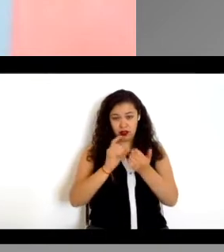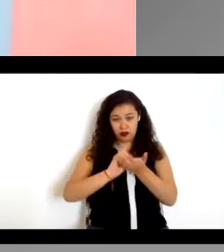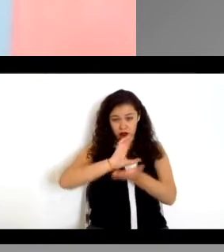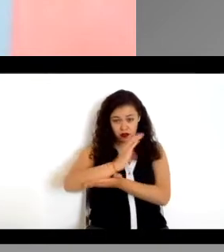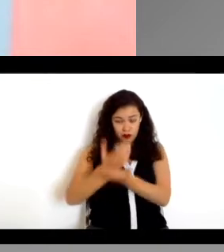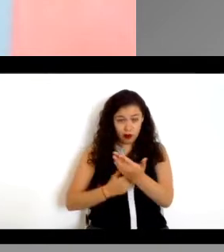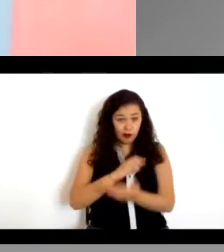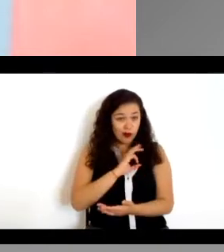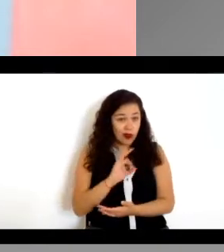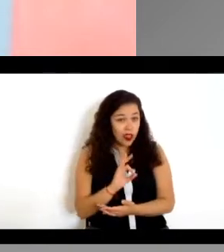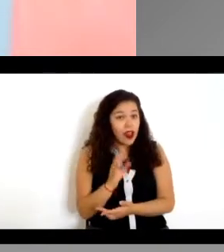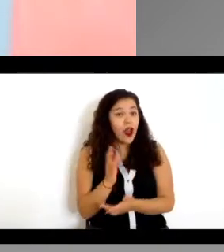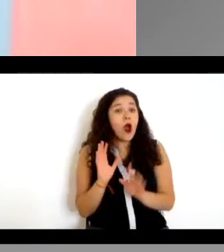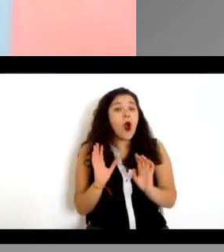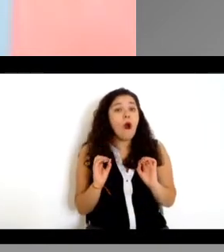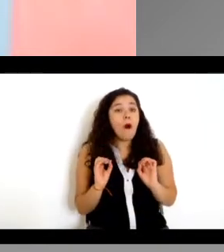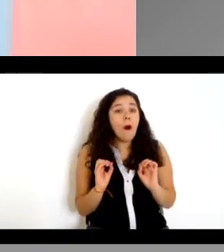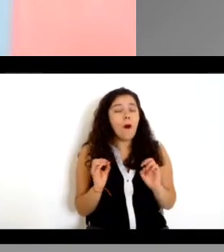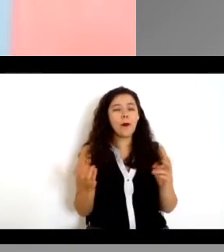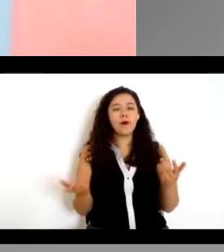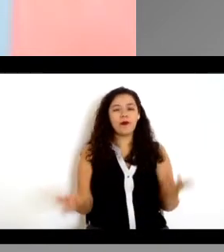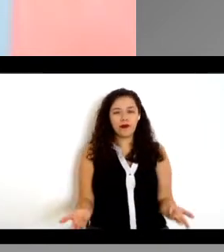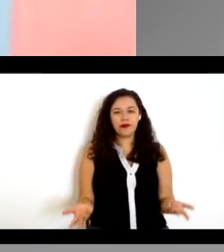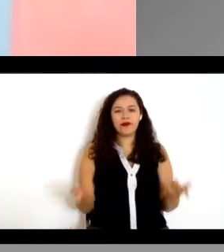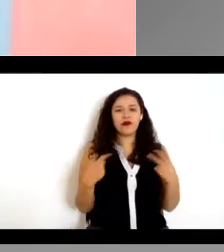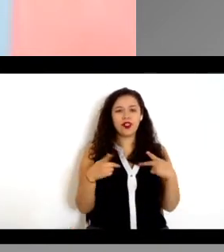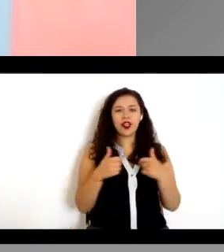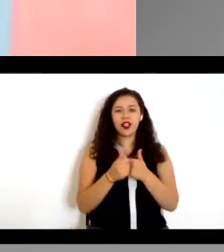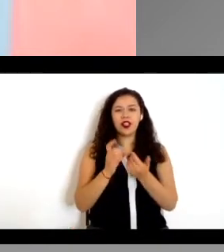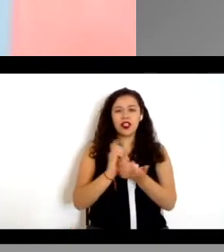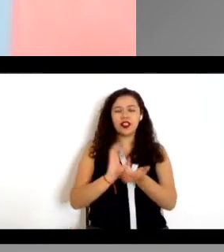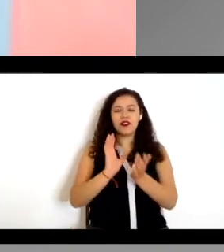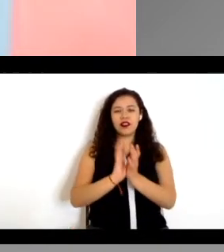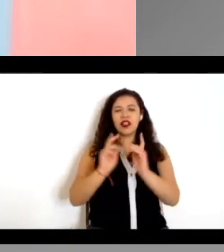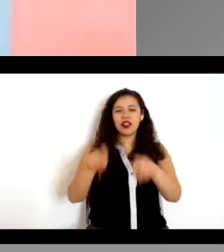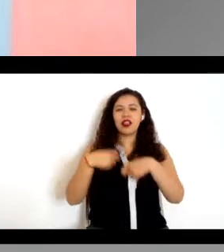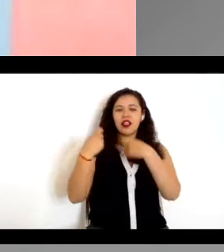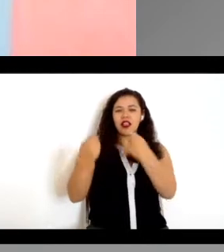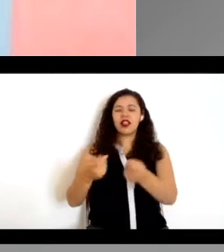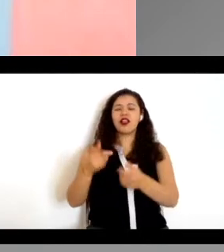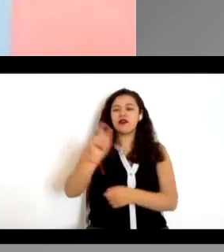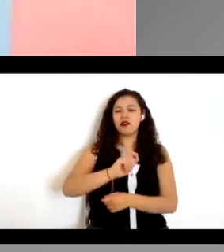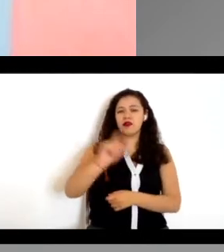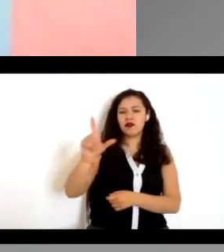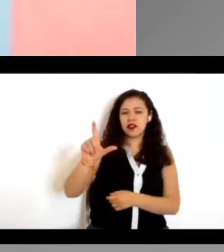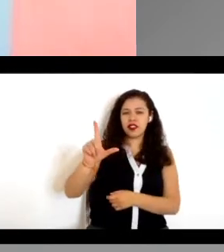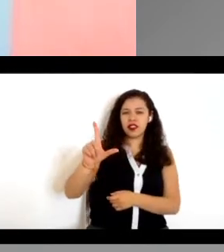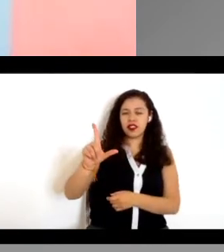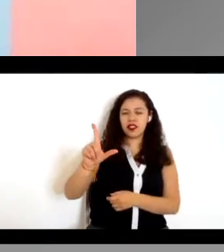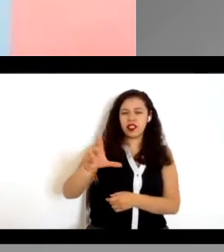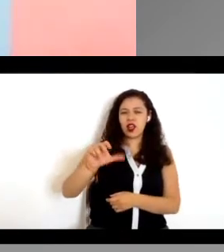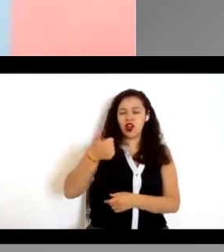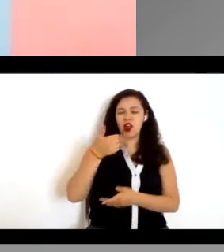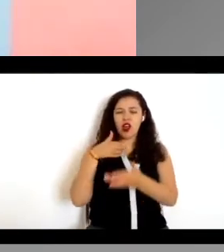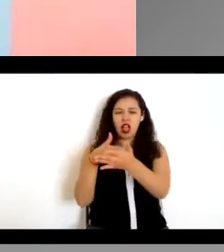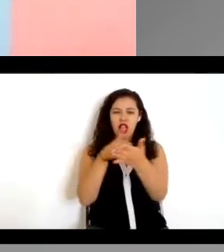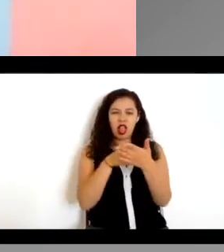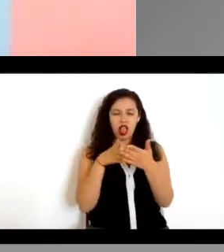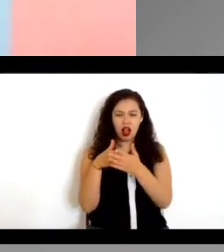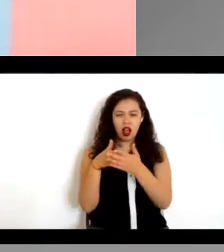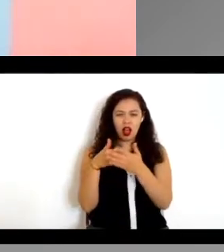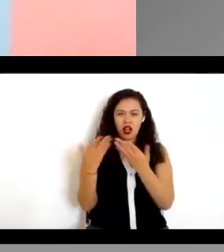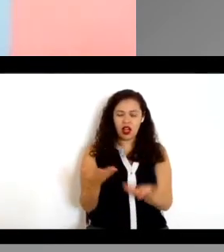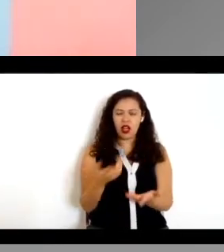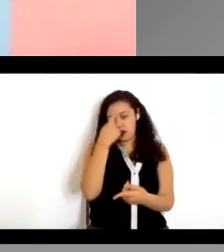¿O seguimos dejando a las personas con discapacidad con estos títulos profesionales de nueva cuenta enfrentándose a otras barreras como son la falta